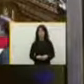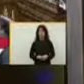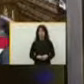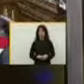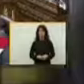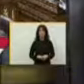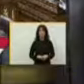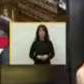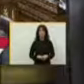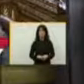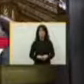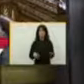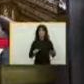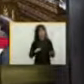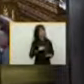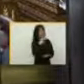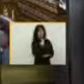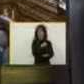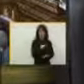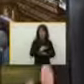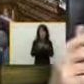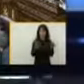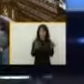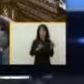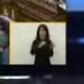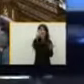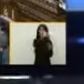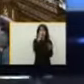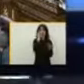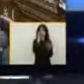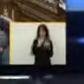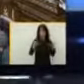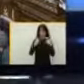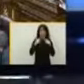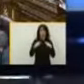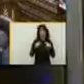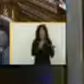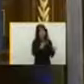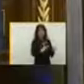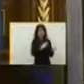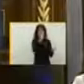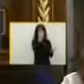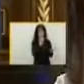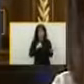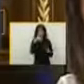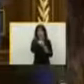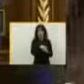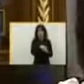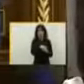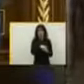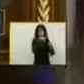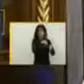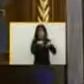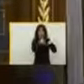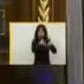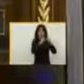no. Es decir, si se hace por eso, que se sepa que se hace, claro, que se hace por eso. No, que se plantee. A ver si soy presidente, luego cuando vamos al Congreso, vamos al Congreso.